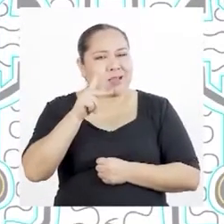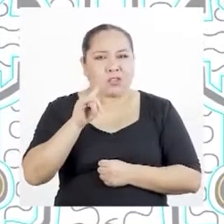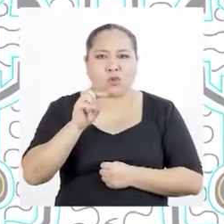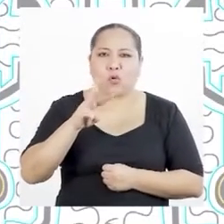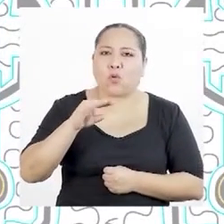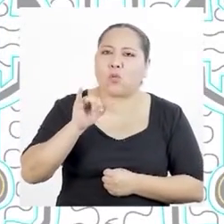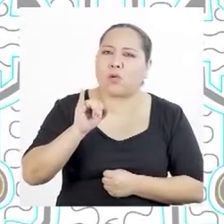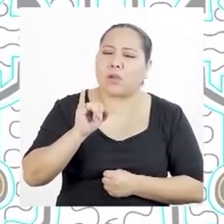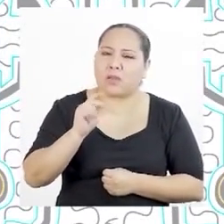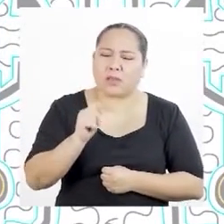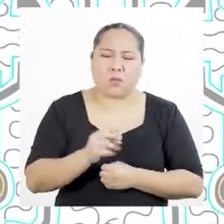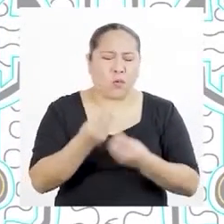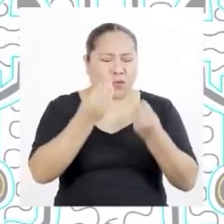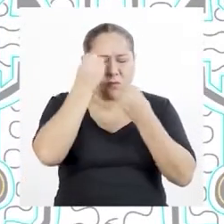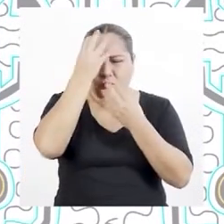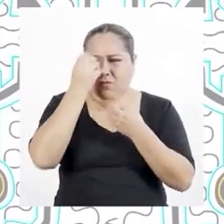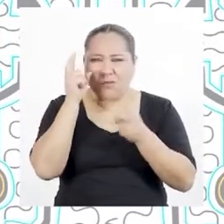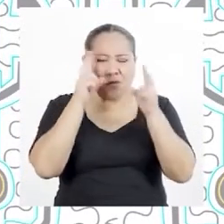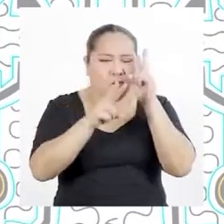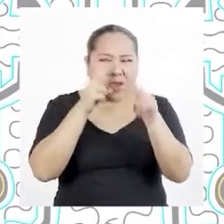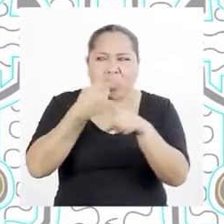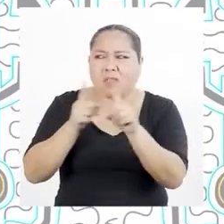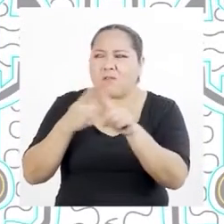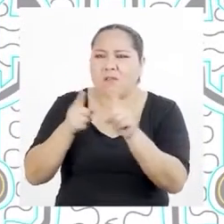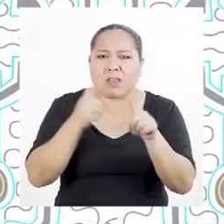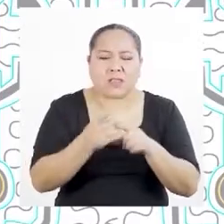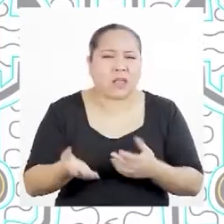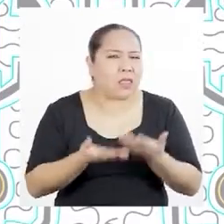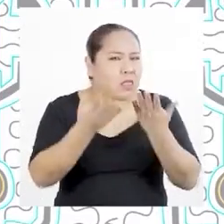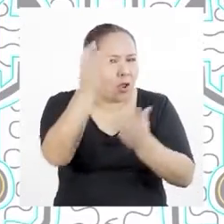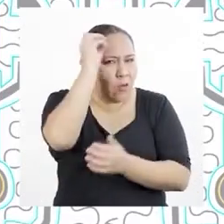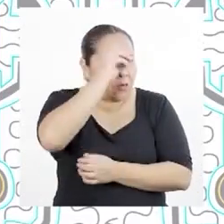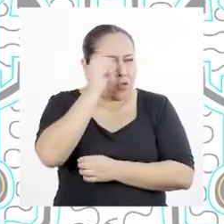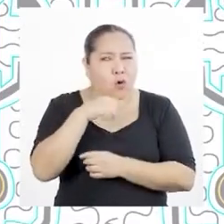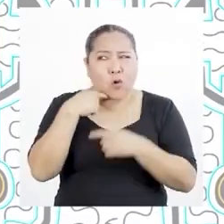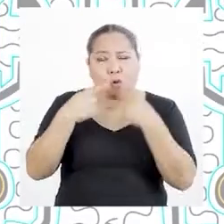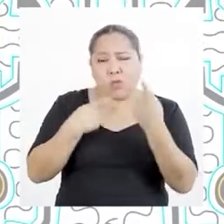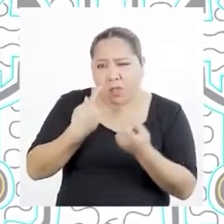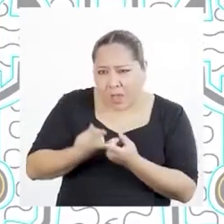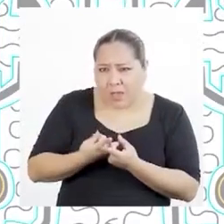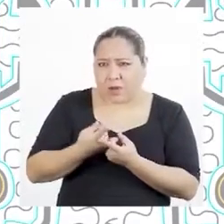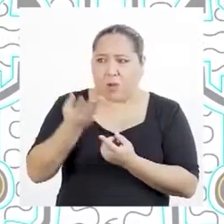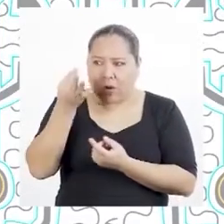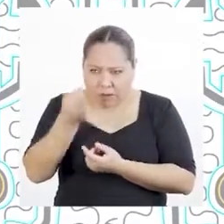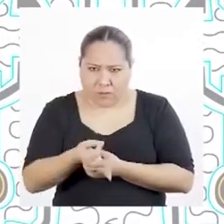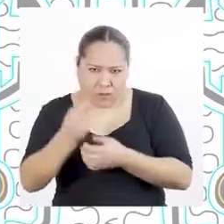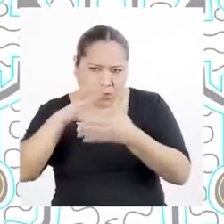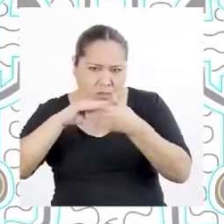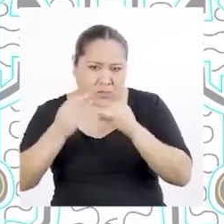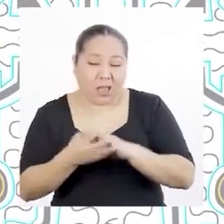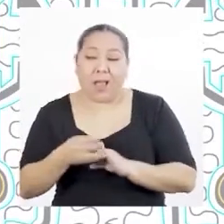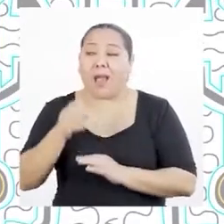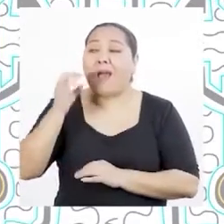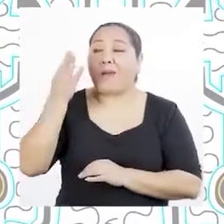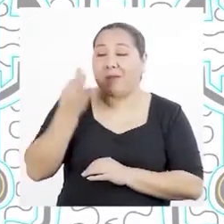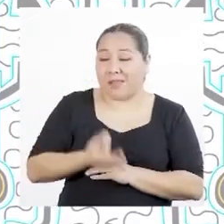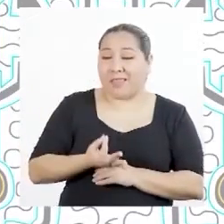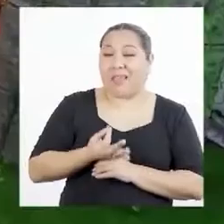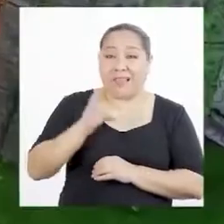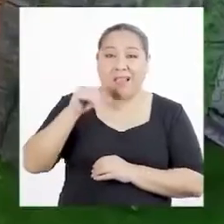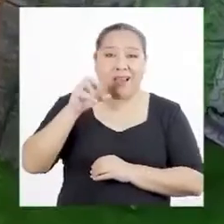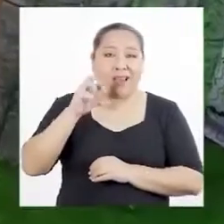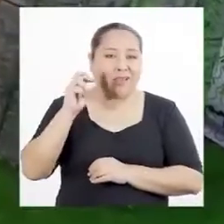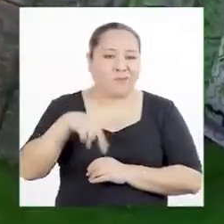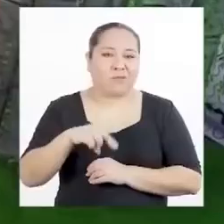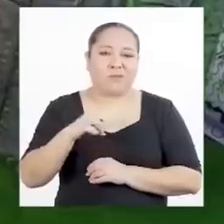Y ahora nos falta ver cuál es la diferencia entre dar una opinión y contar un hecho. Es cierto, Carmen. No hemos aclarado esa duda.